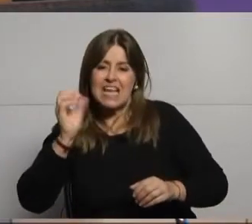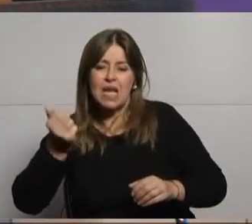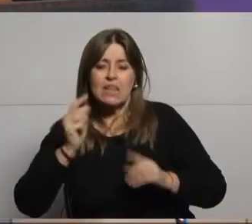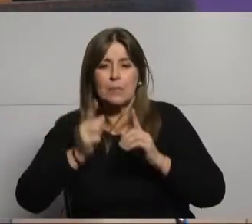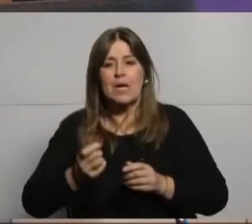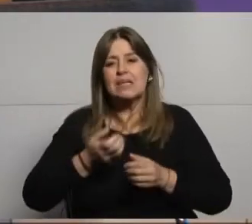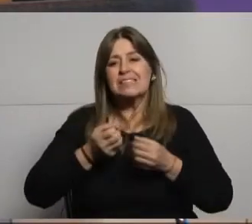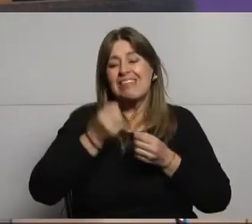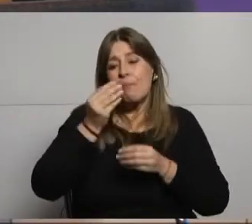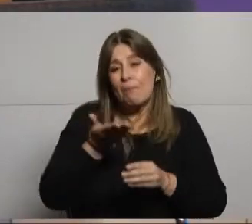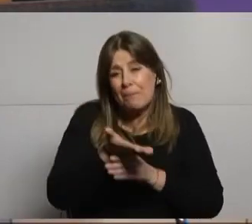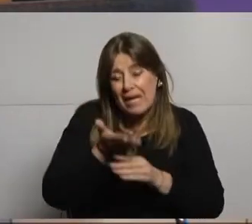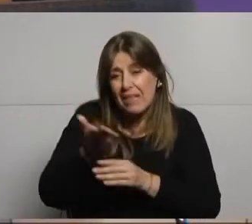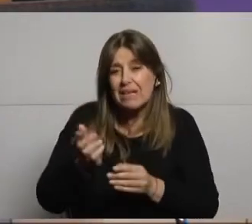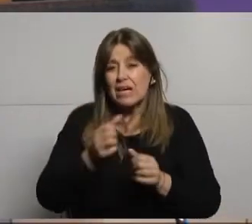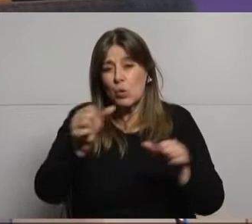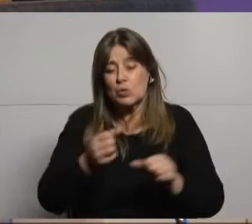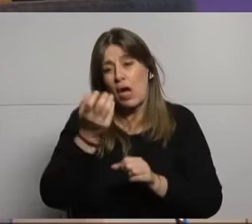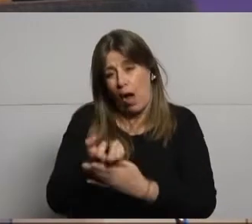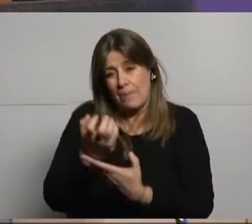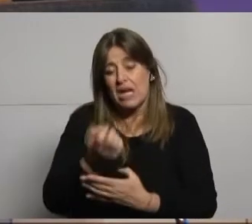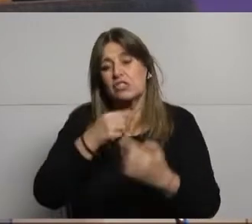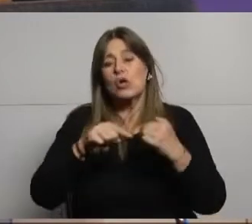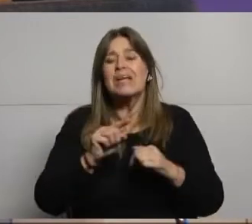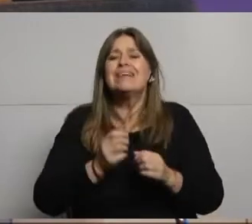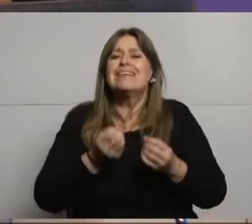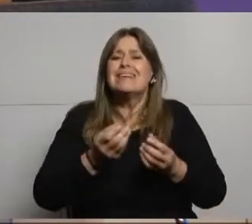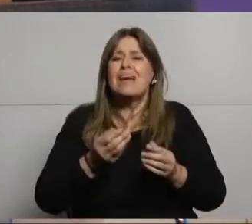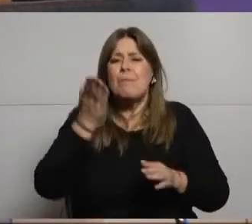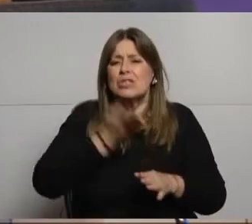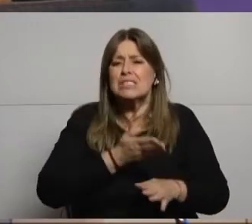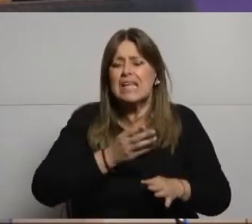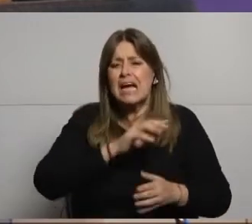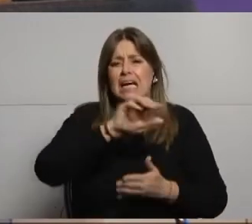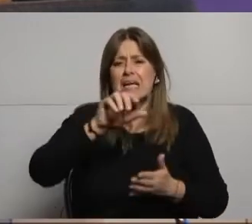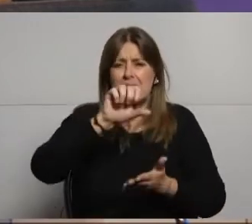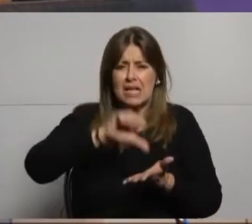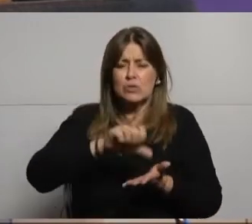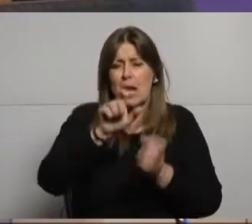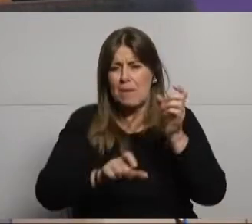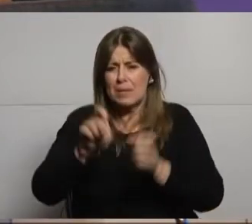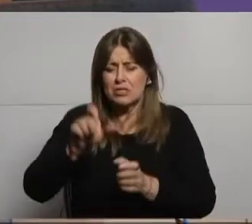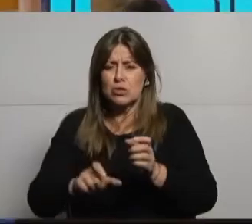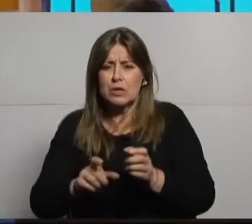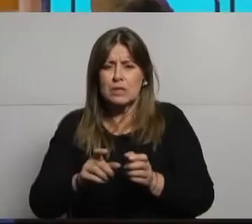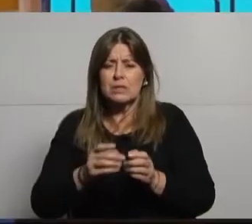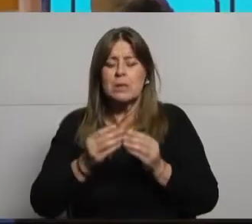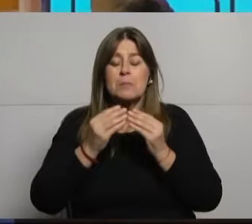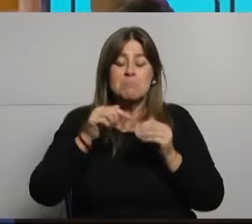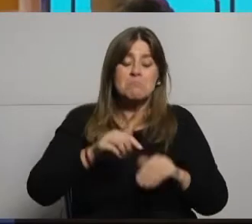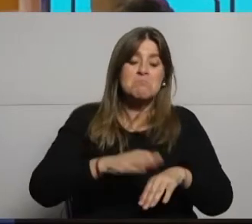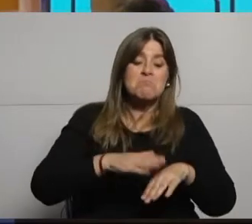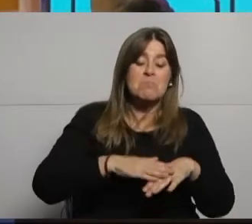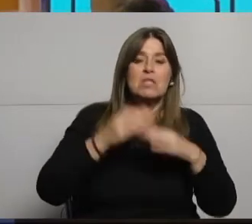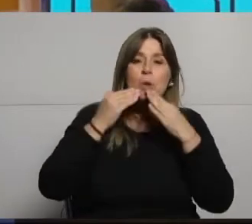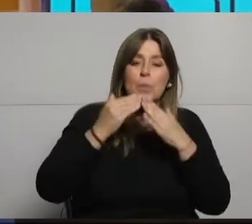hacen promueven que sus ¿Qué porcentaje de la población tiene descargada la aplicación? En este momento, consulteo de mañana,